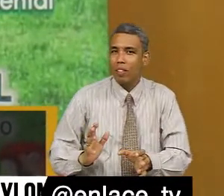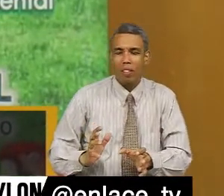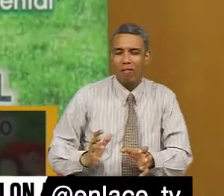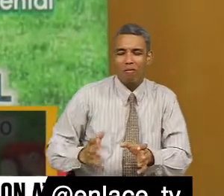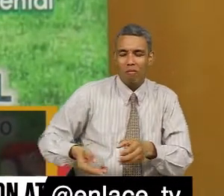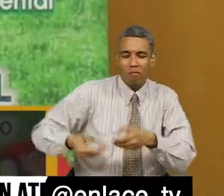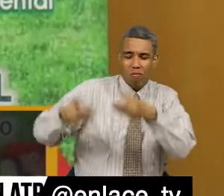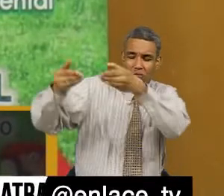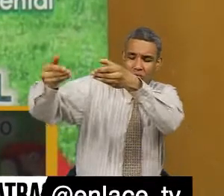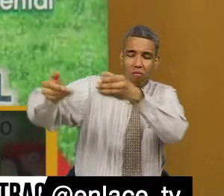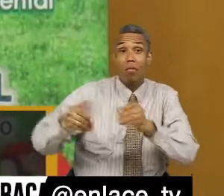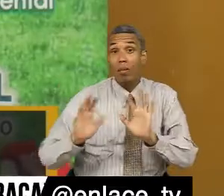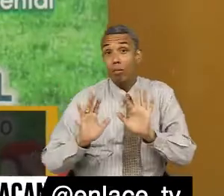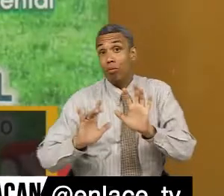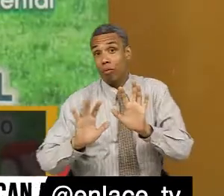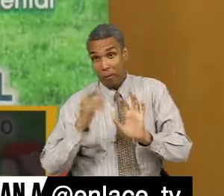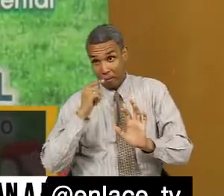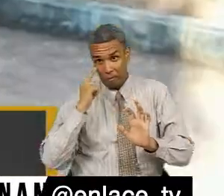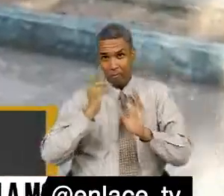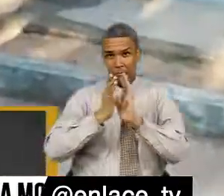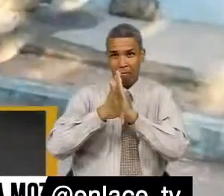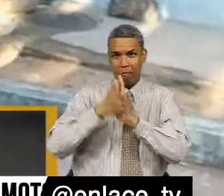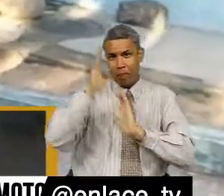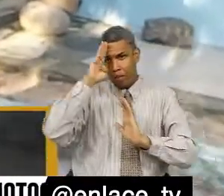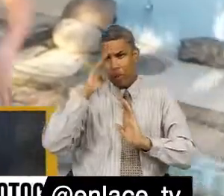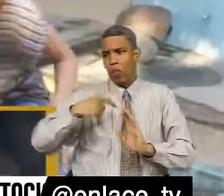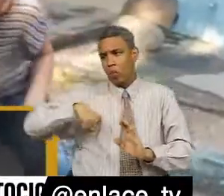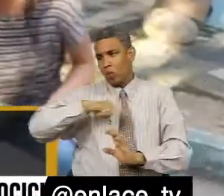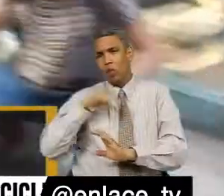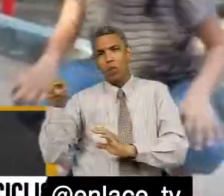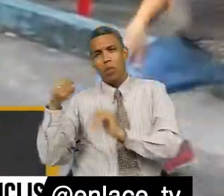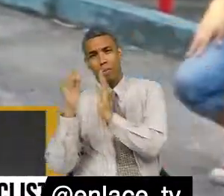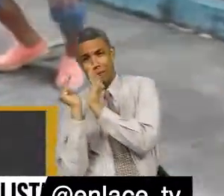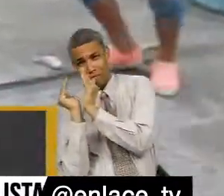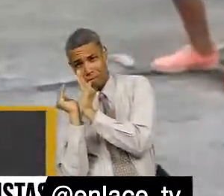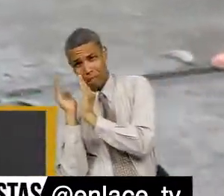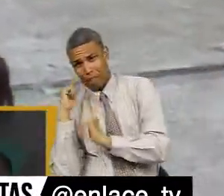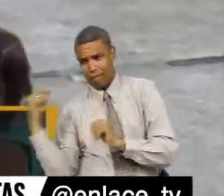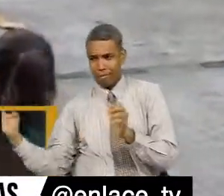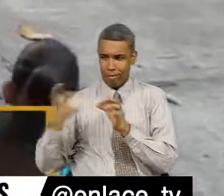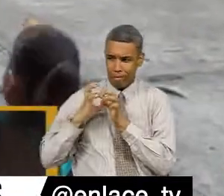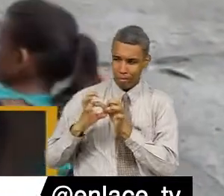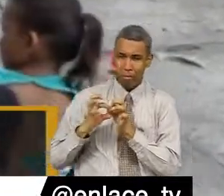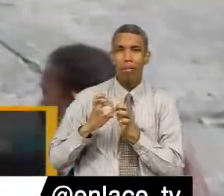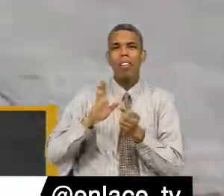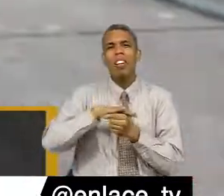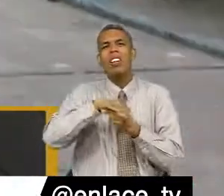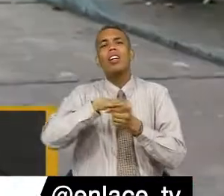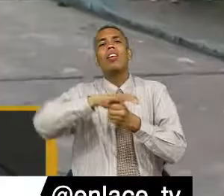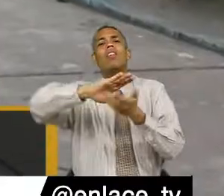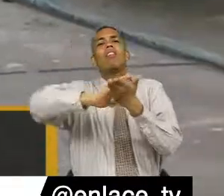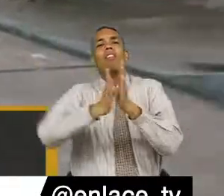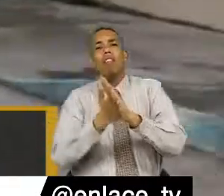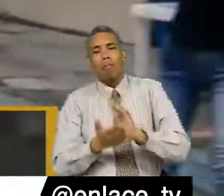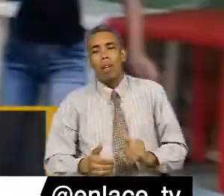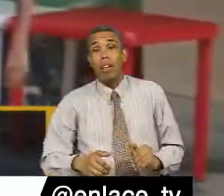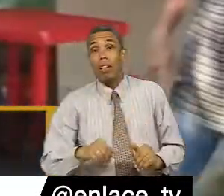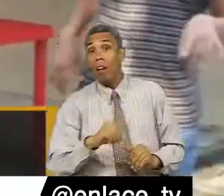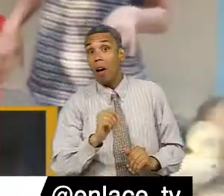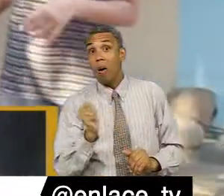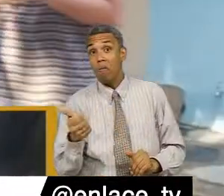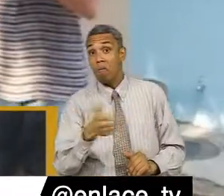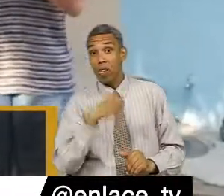Familiar, en la cual se reunieron los niños y adolescentes del sector del barrio La Paz con el fin de que ellos